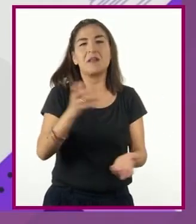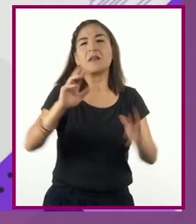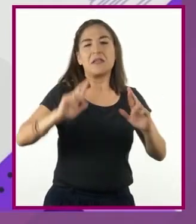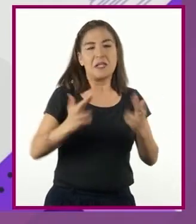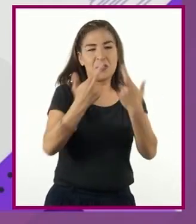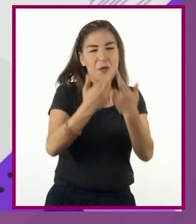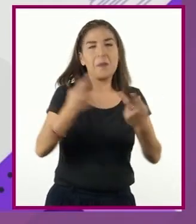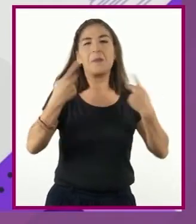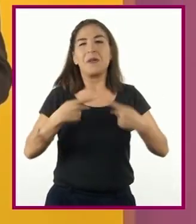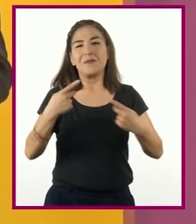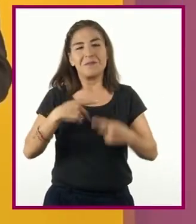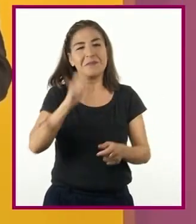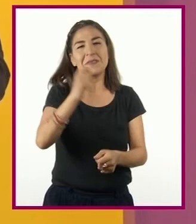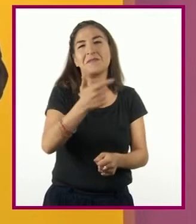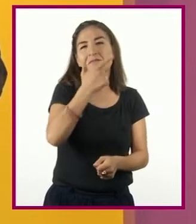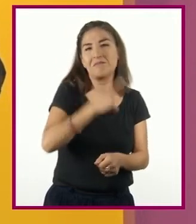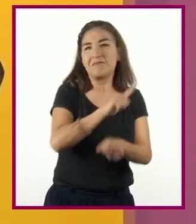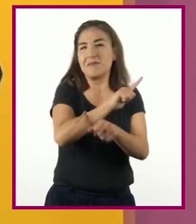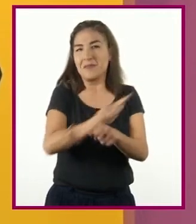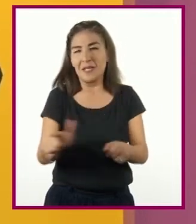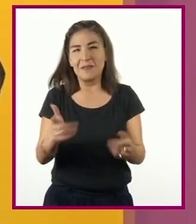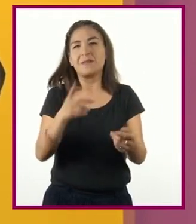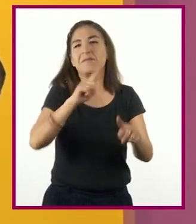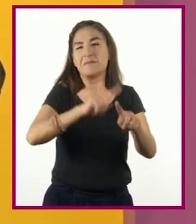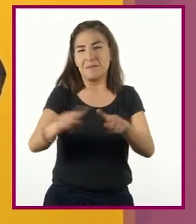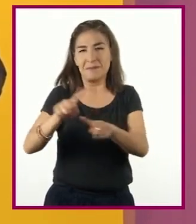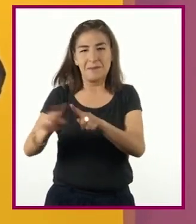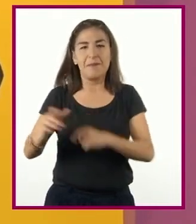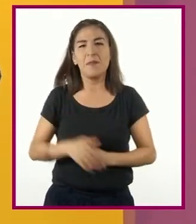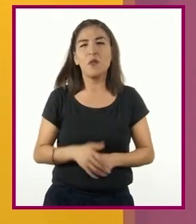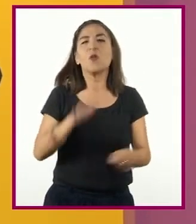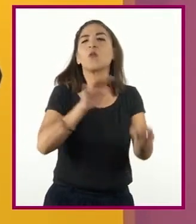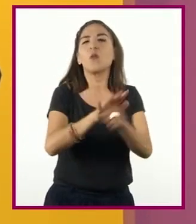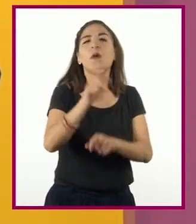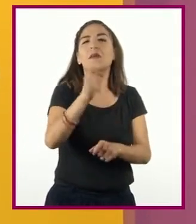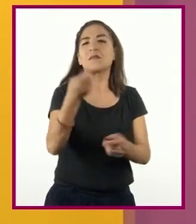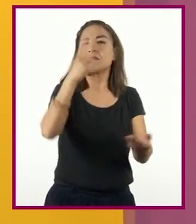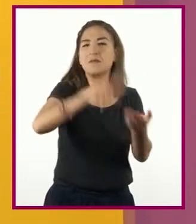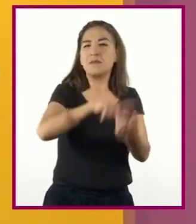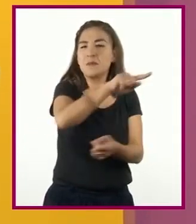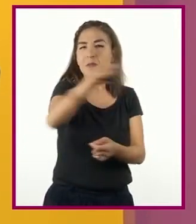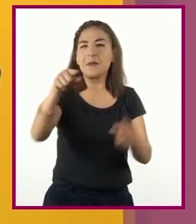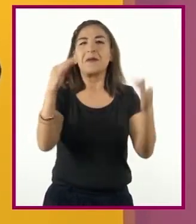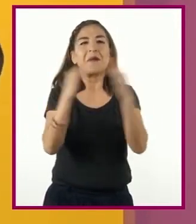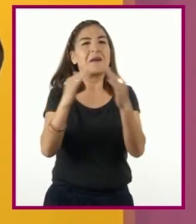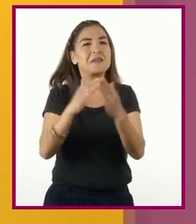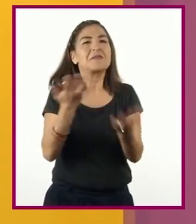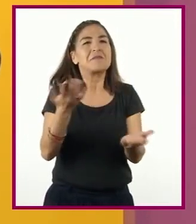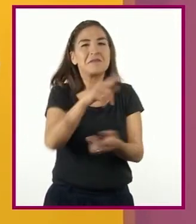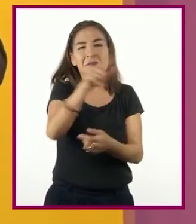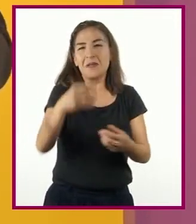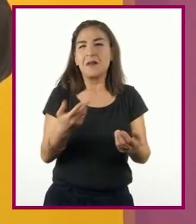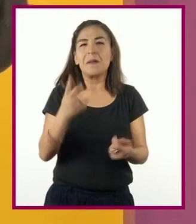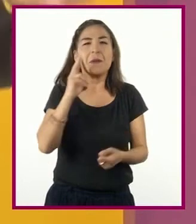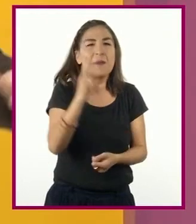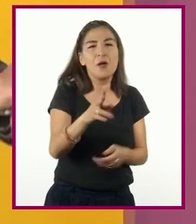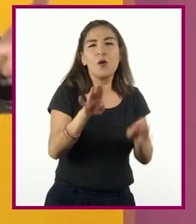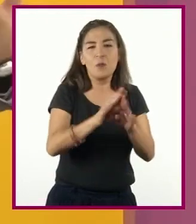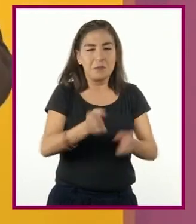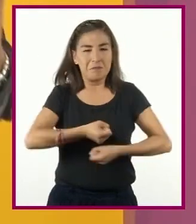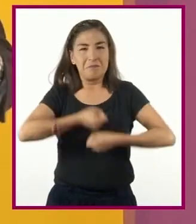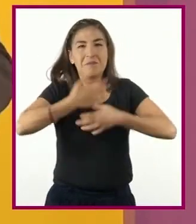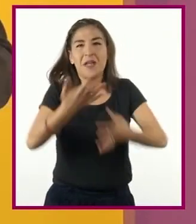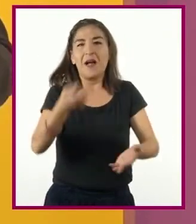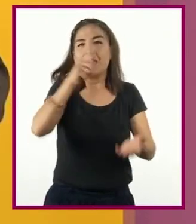etc. ¿Qué otros grupos sociales hay en sus entornos? qué rasgos o